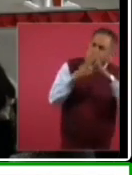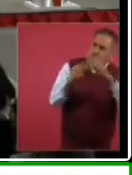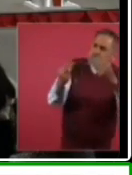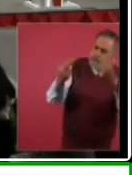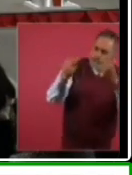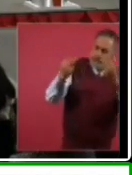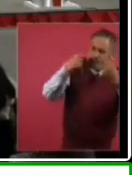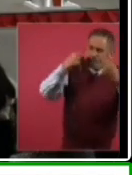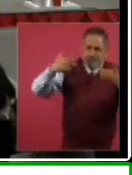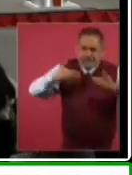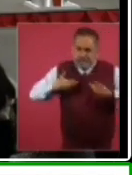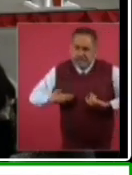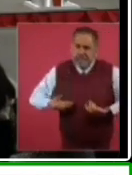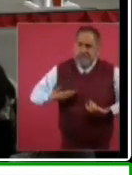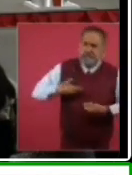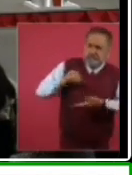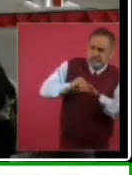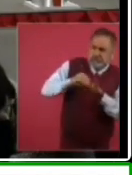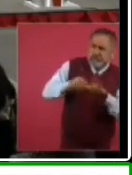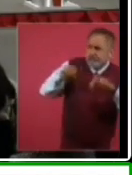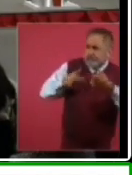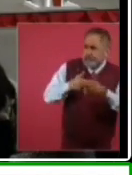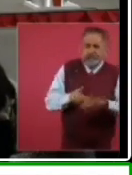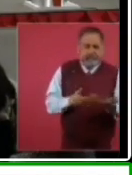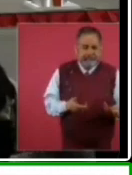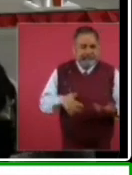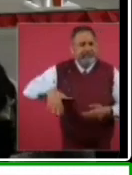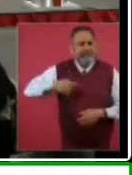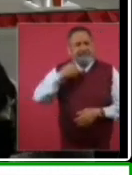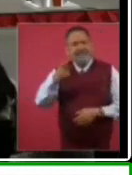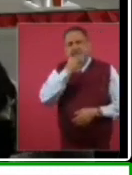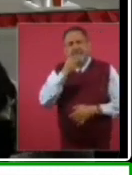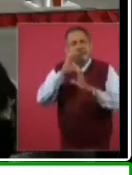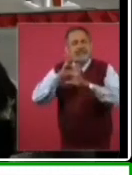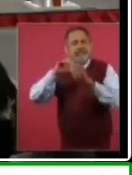para dar a conocer, como decía Chava Flores,